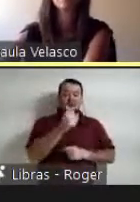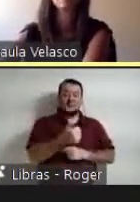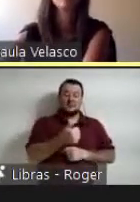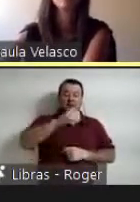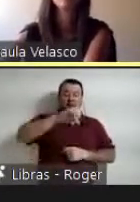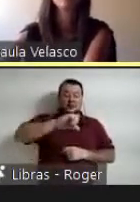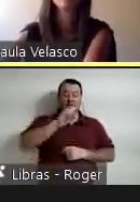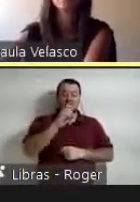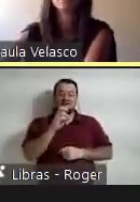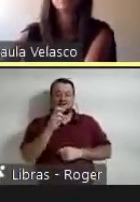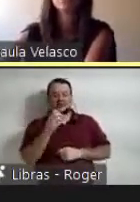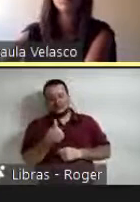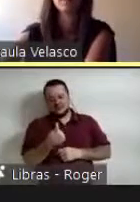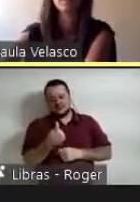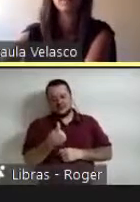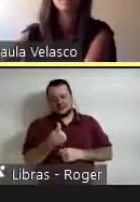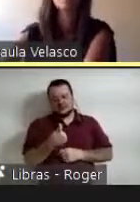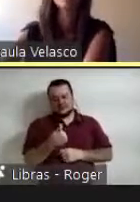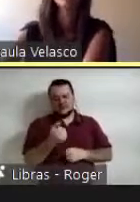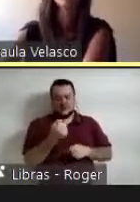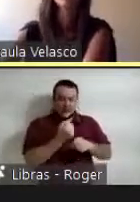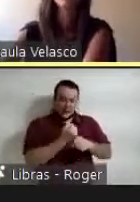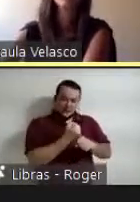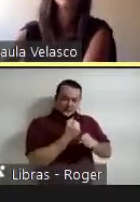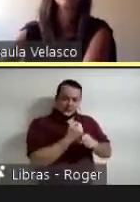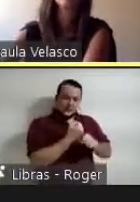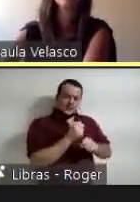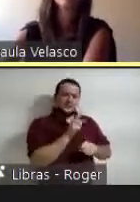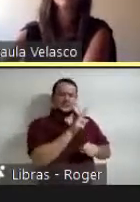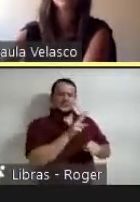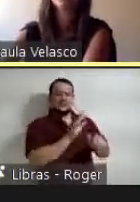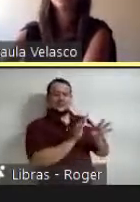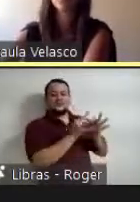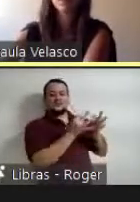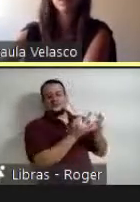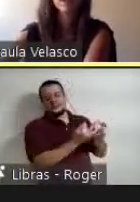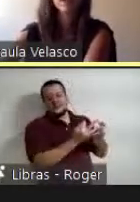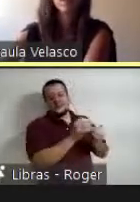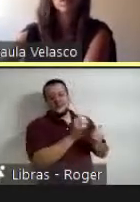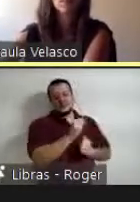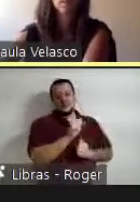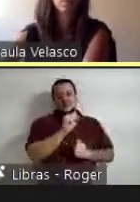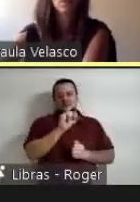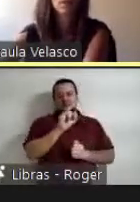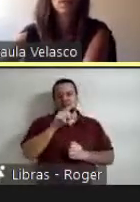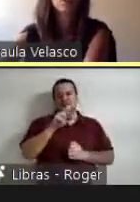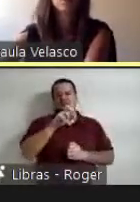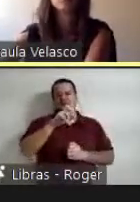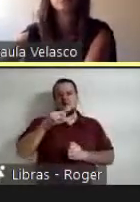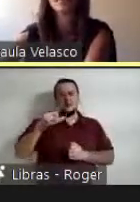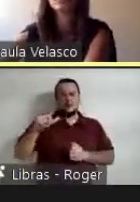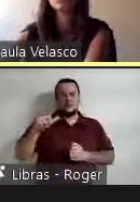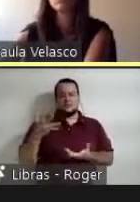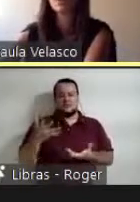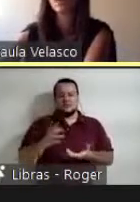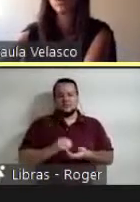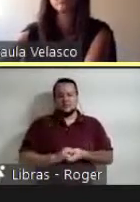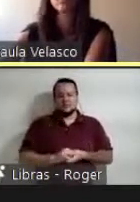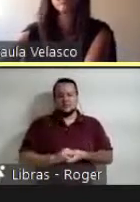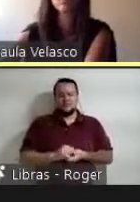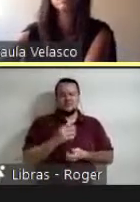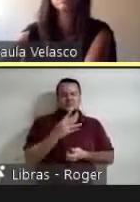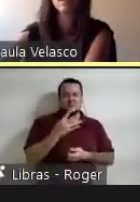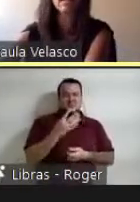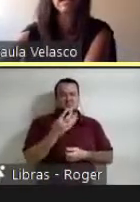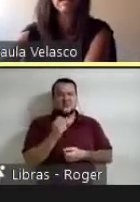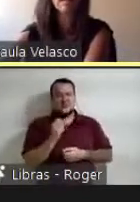para la familia del señor Pereira y en este durante 40 años este es un retrato de su familia y sus amigos